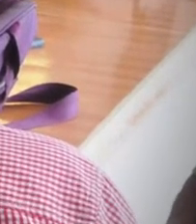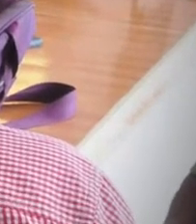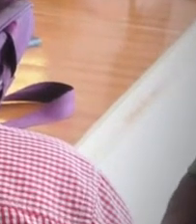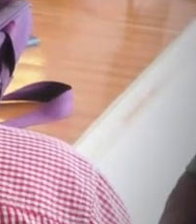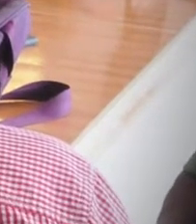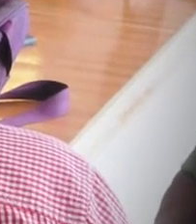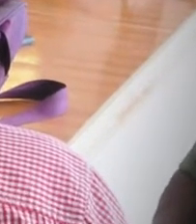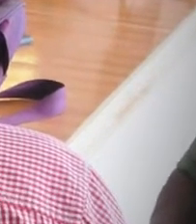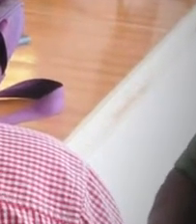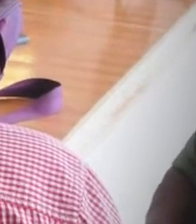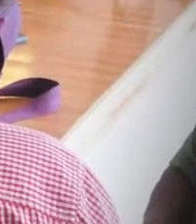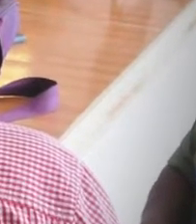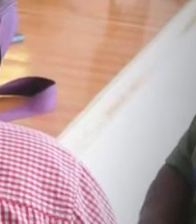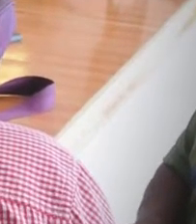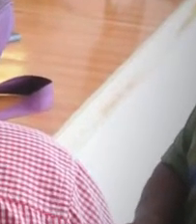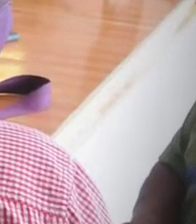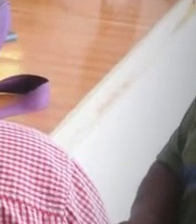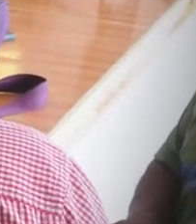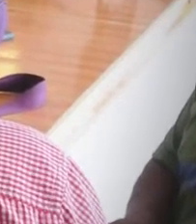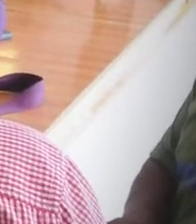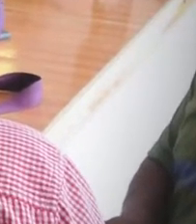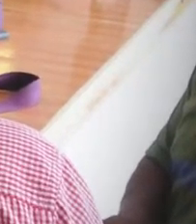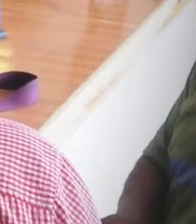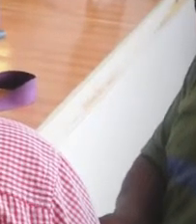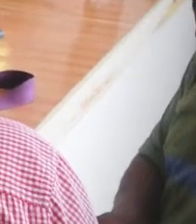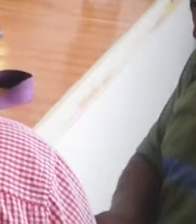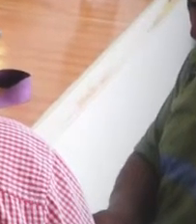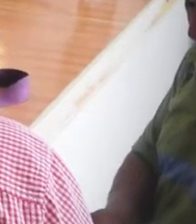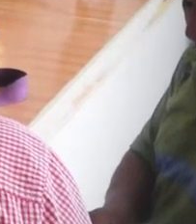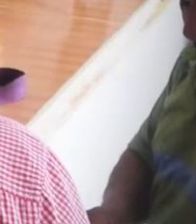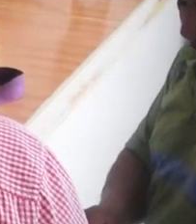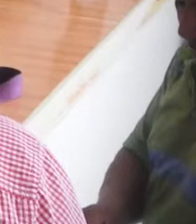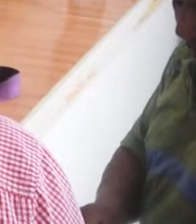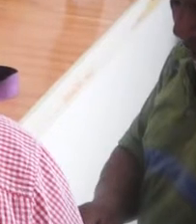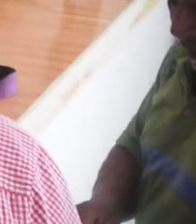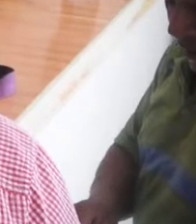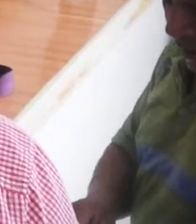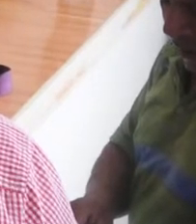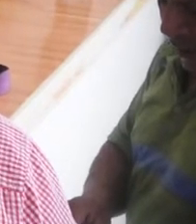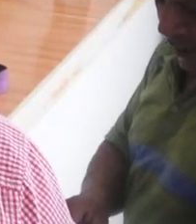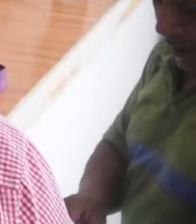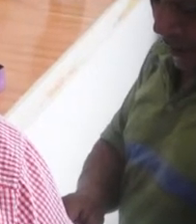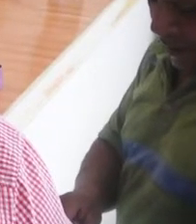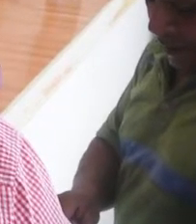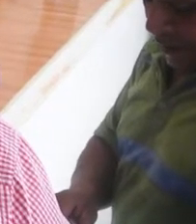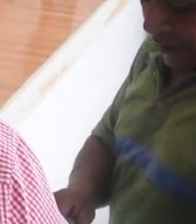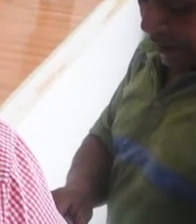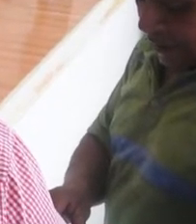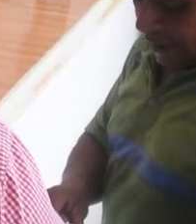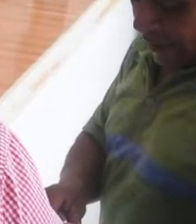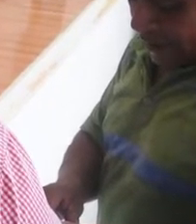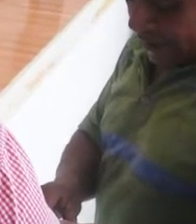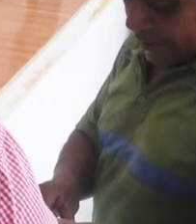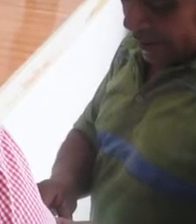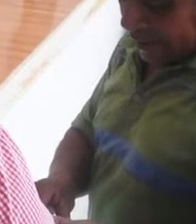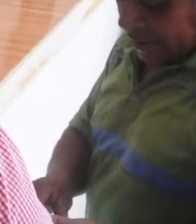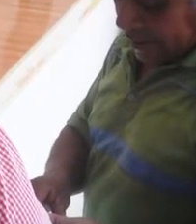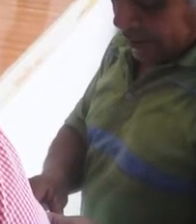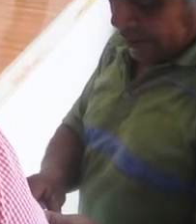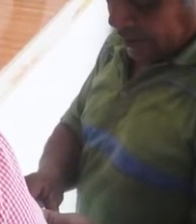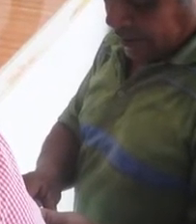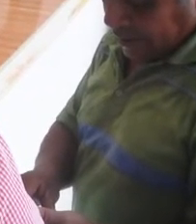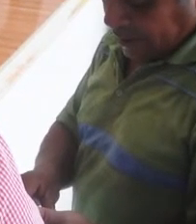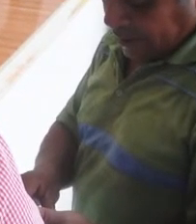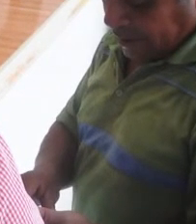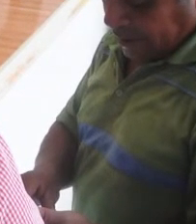personal libre y secreto por lo que la actual dirigencia sindical está obligada a convocar elecciones para cubrir la secretaria